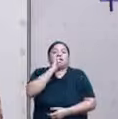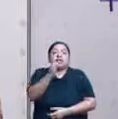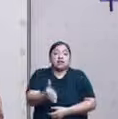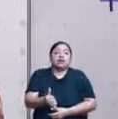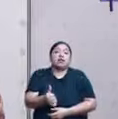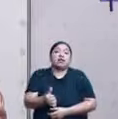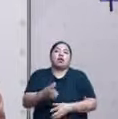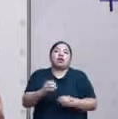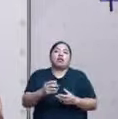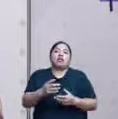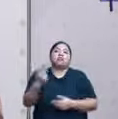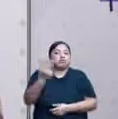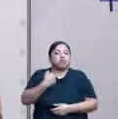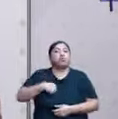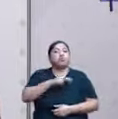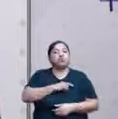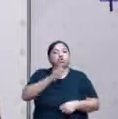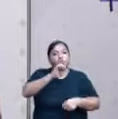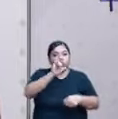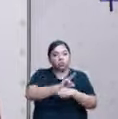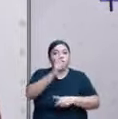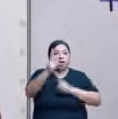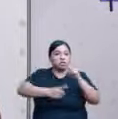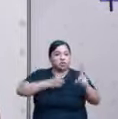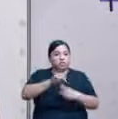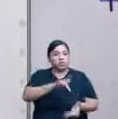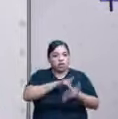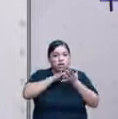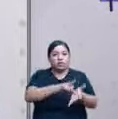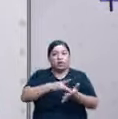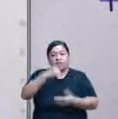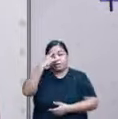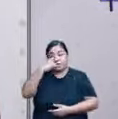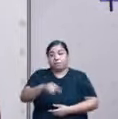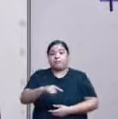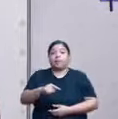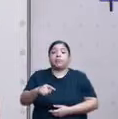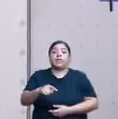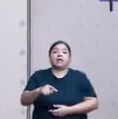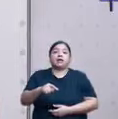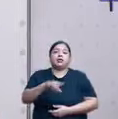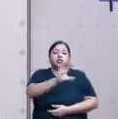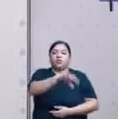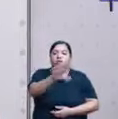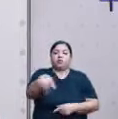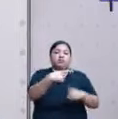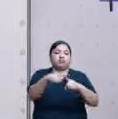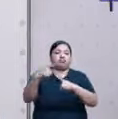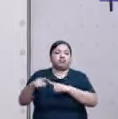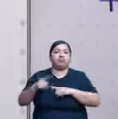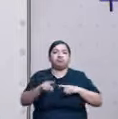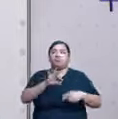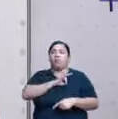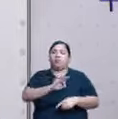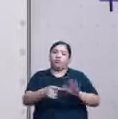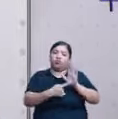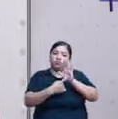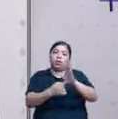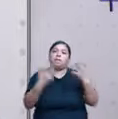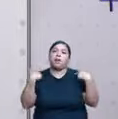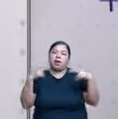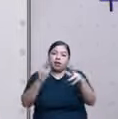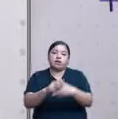a la cultura, al deporte, nuestra idea es que podamos llevar cada día a las demarcaciones y a las comunidades, proveer de